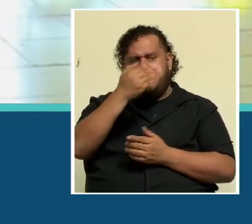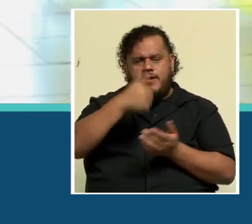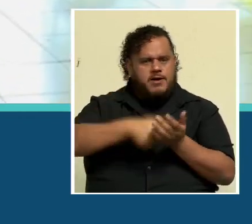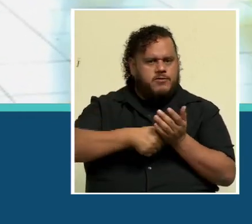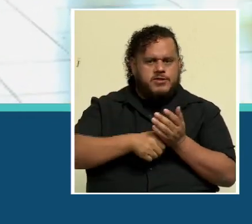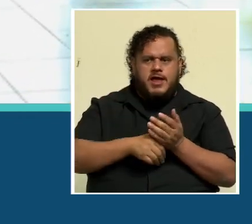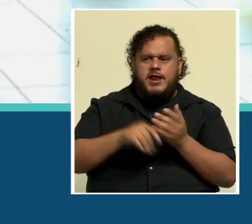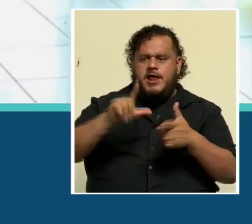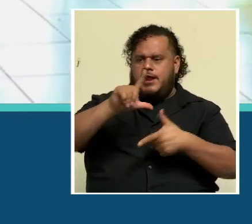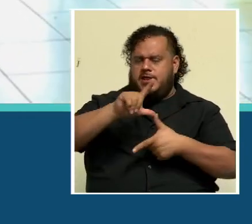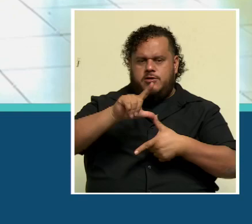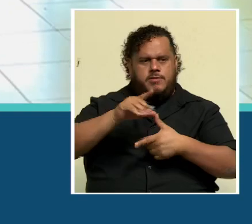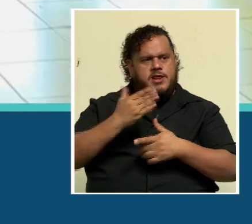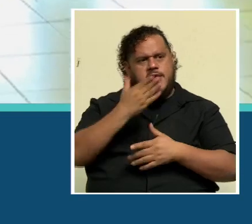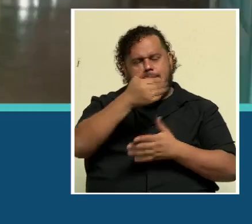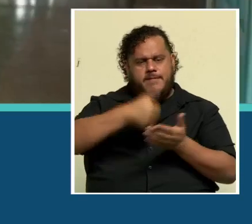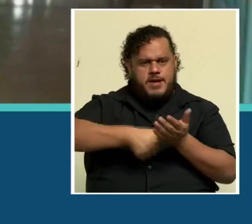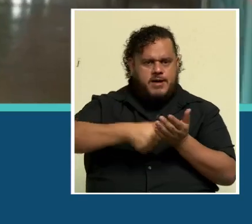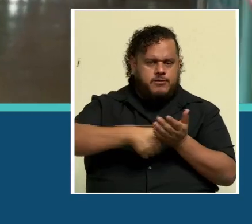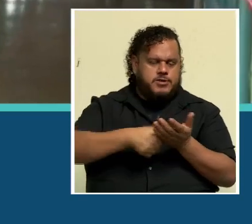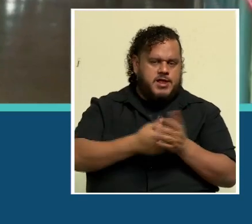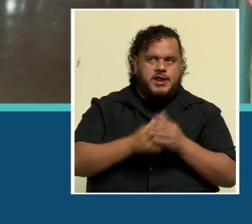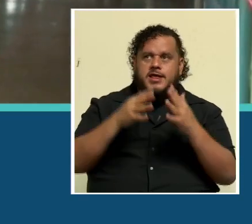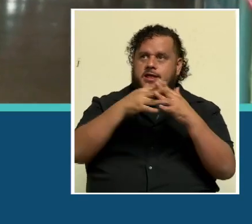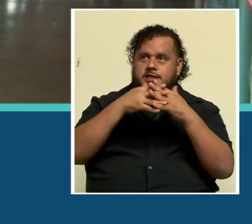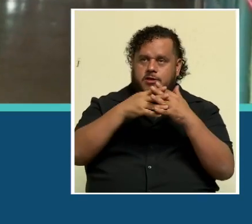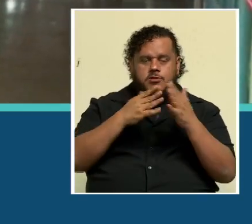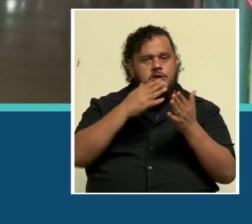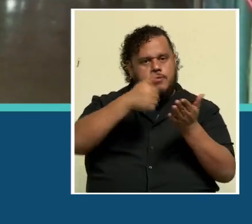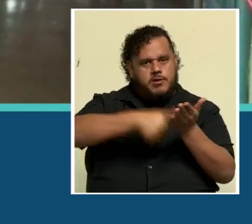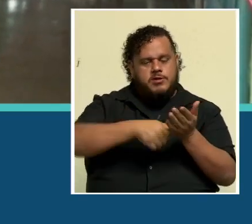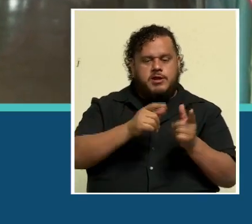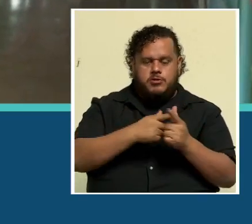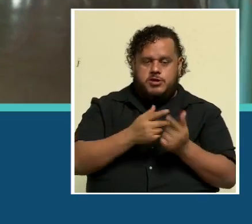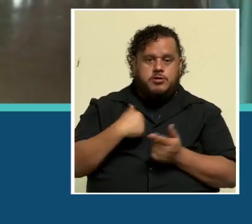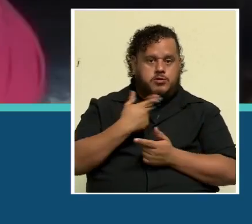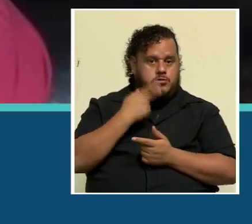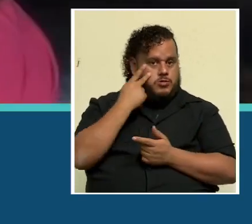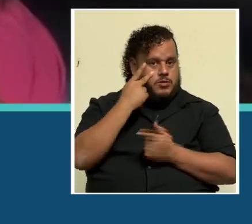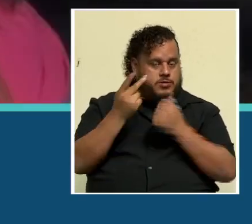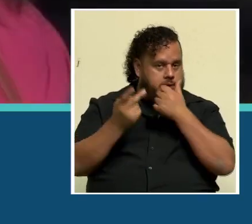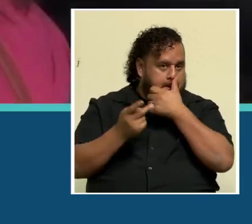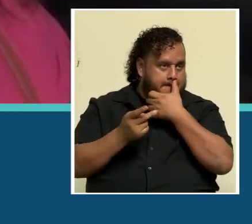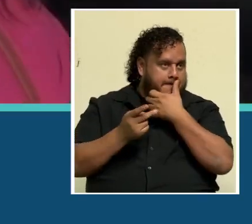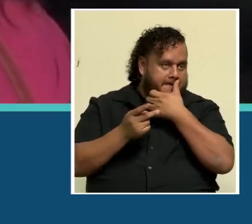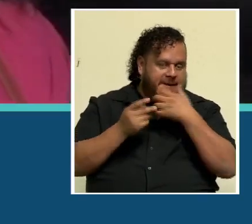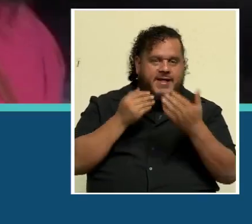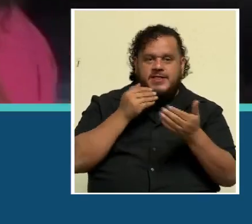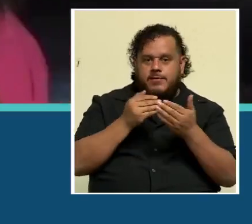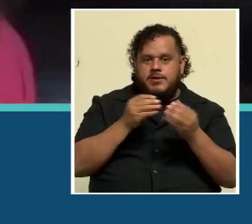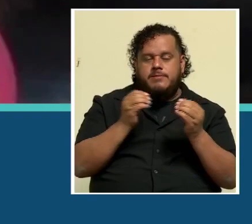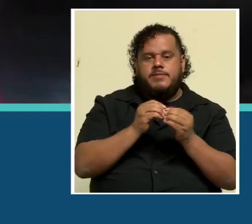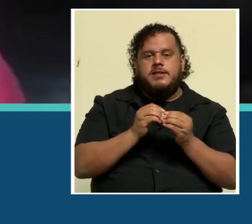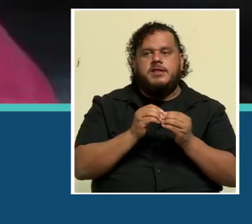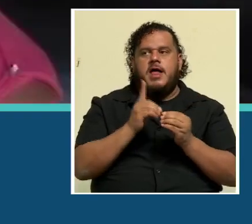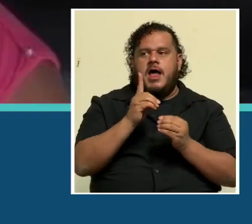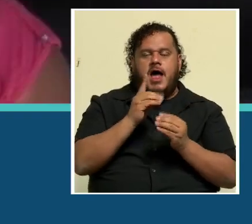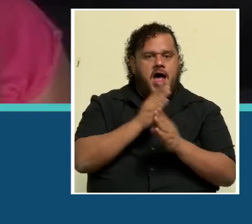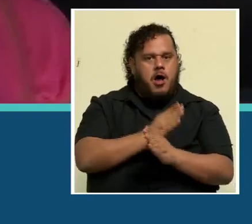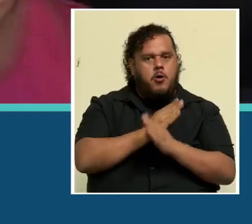latinoamericanos, en los Estados Unidos. Entonces, creo que lo que observaremos se va a aproximar más a un